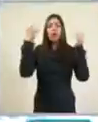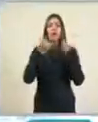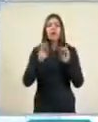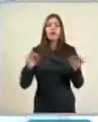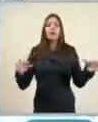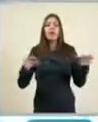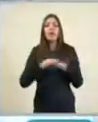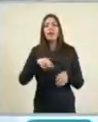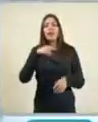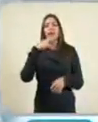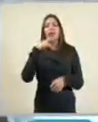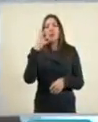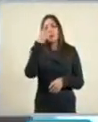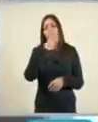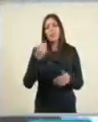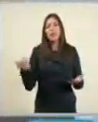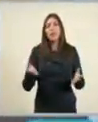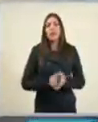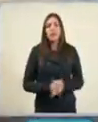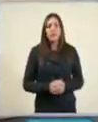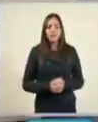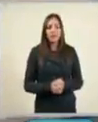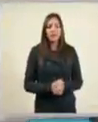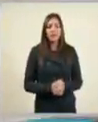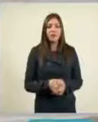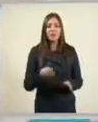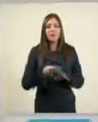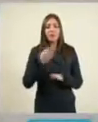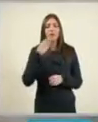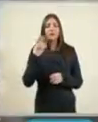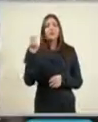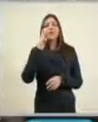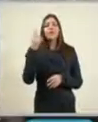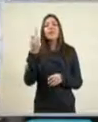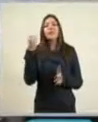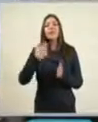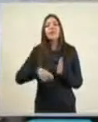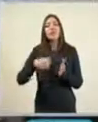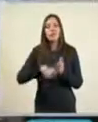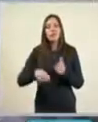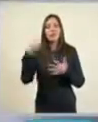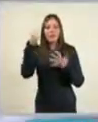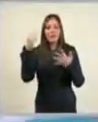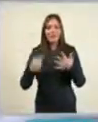Navidad! ¡No! ¡Qué bonito! Estamos muy bien, Liliana Moros, muy bien, chef. Vamos a ver los ingredientes. Exacto.